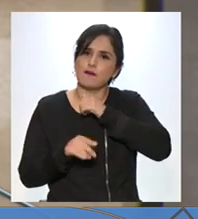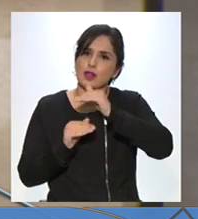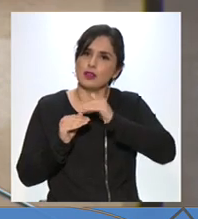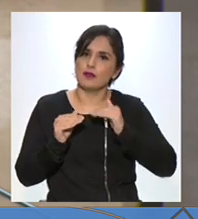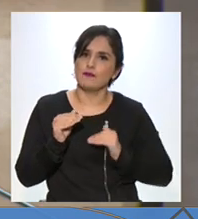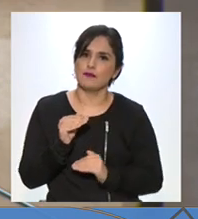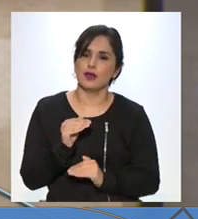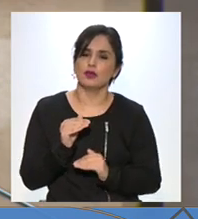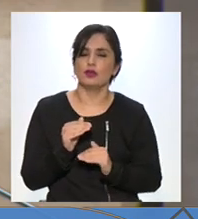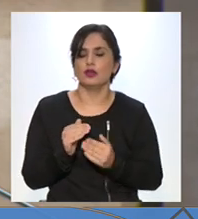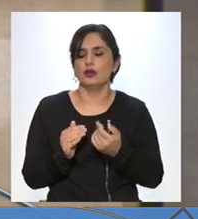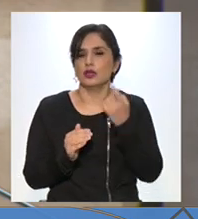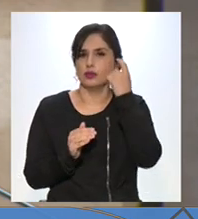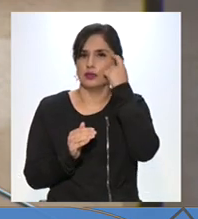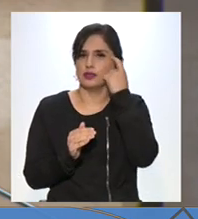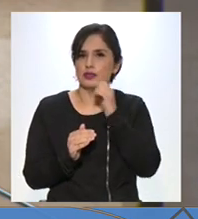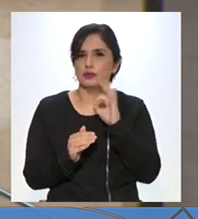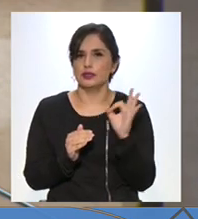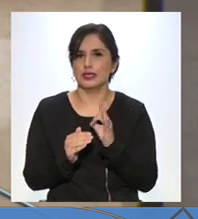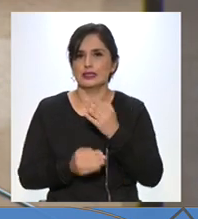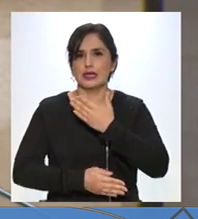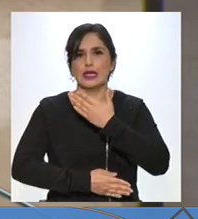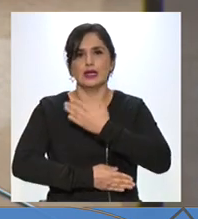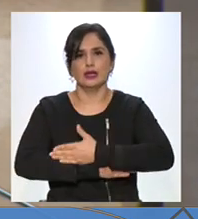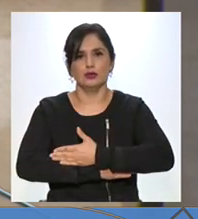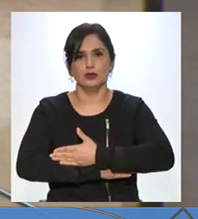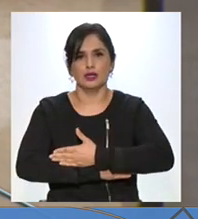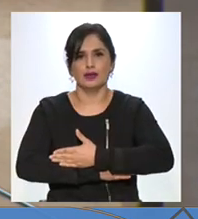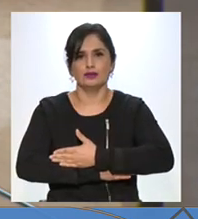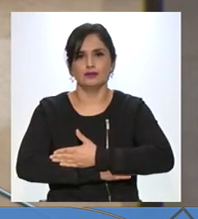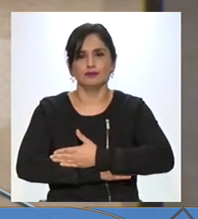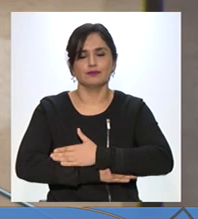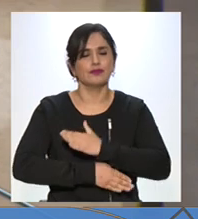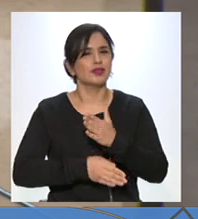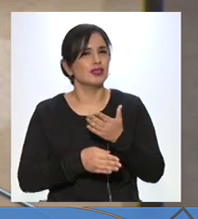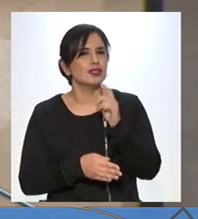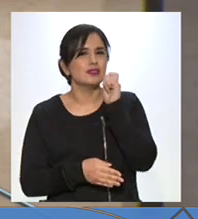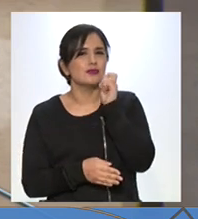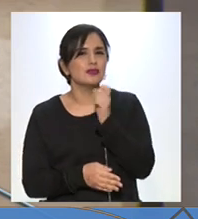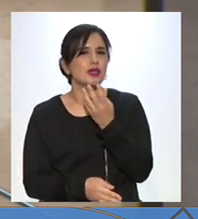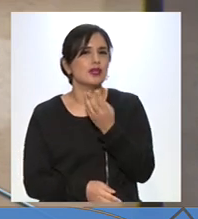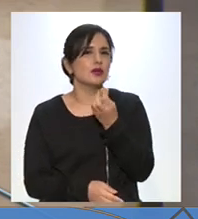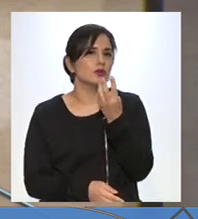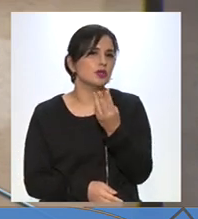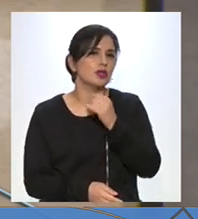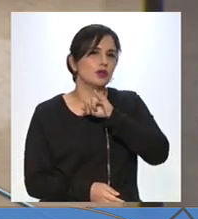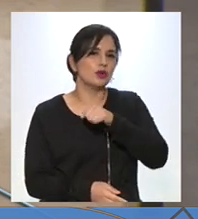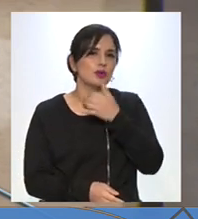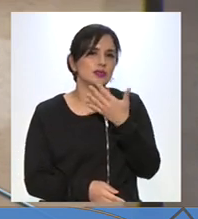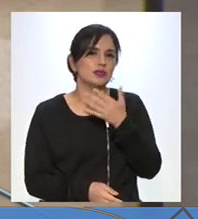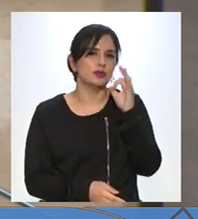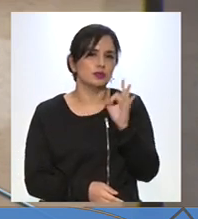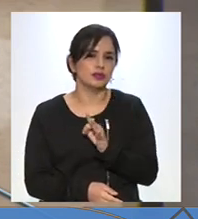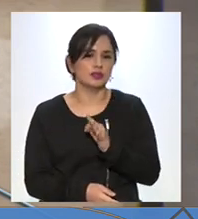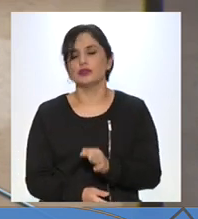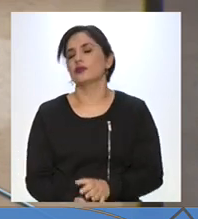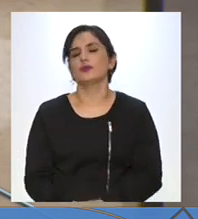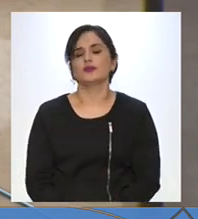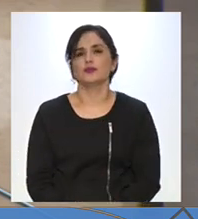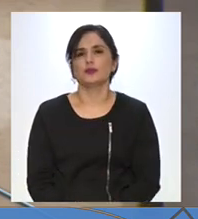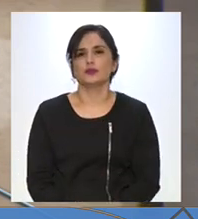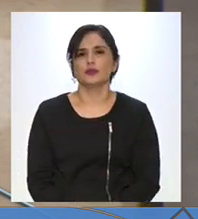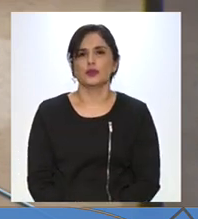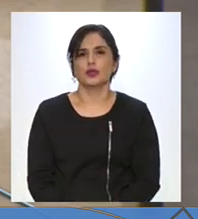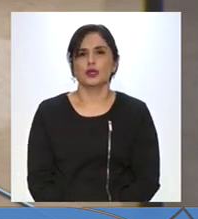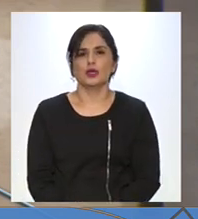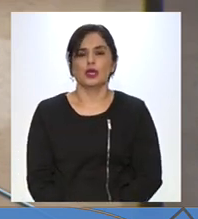de lo que estimamos como tasa neutral, que está en el orden del 3,5%. Si lo viéramos en términos de